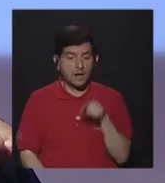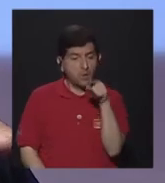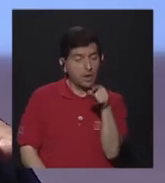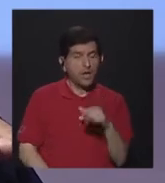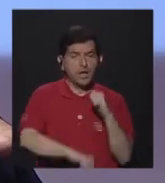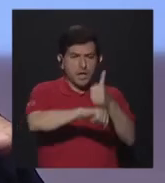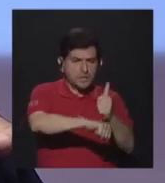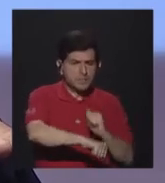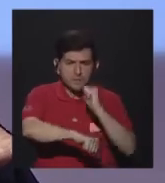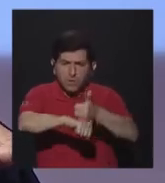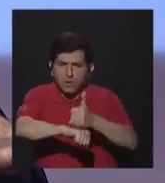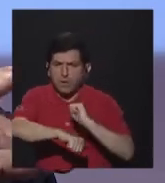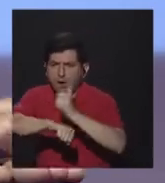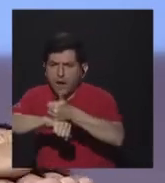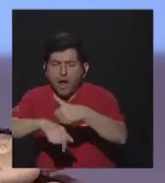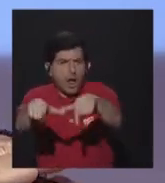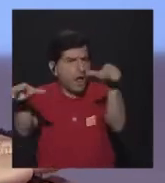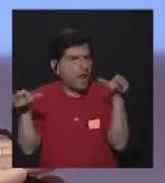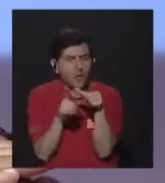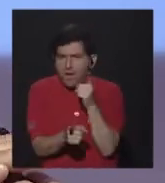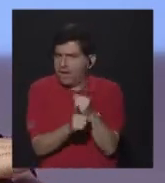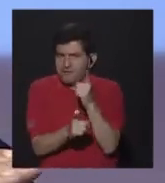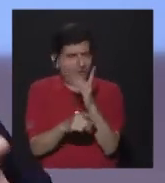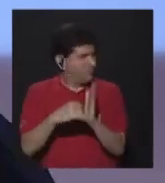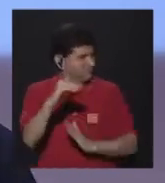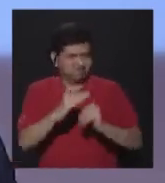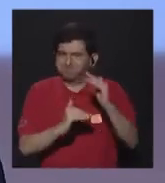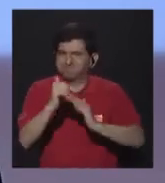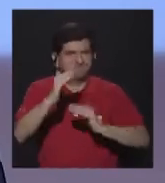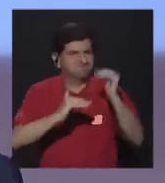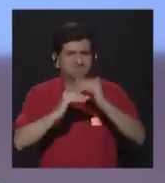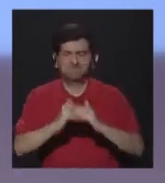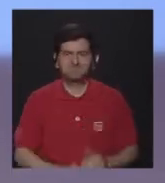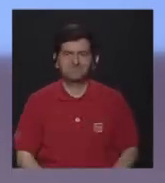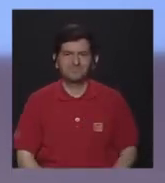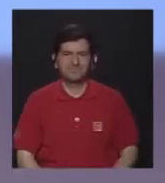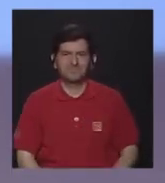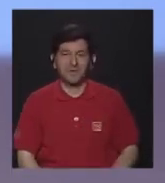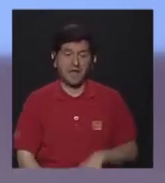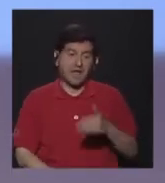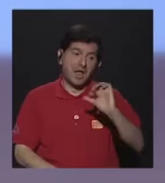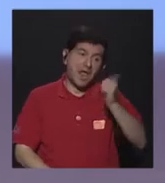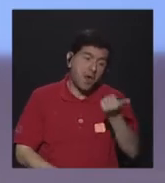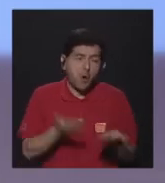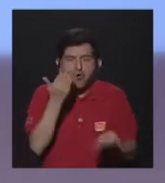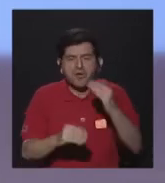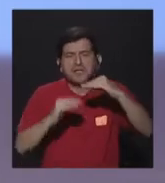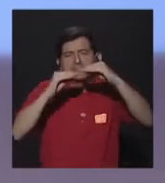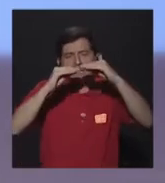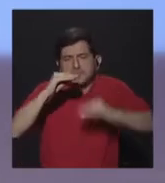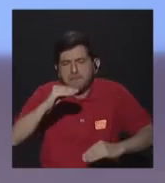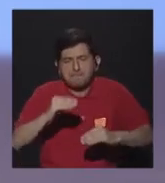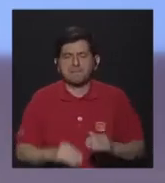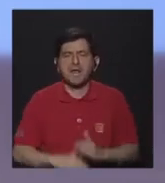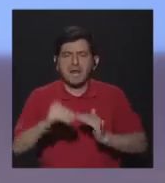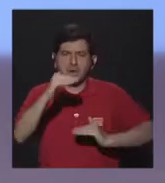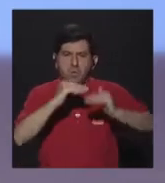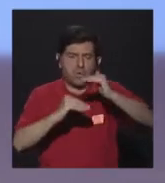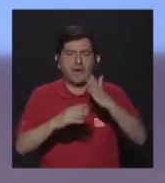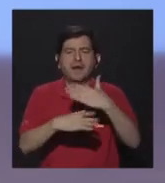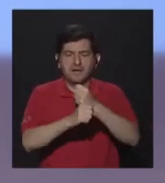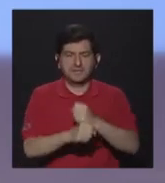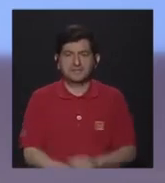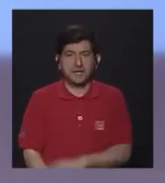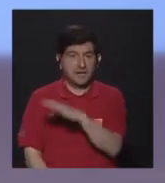definiendo lugares donde no es conveniente hacer construcciones en otras en menorca menor área de cobertura y el caso de